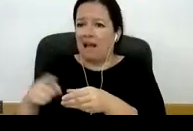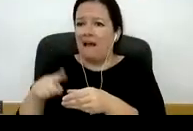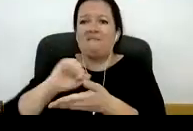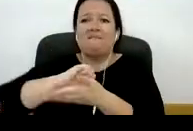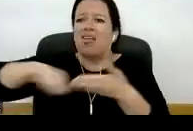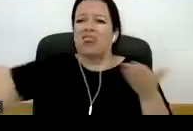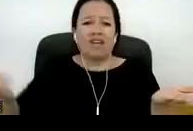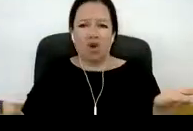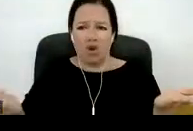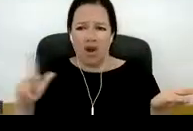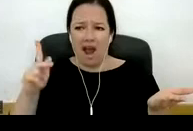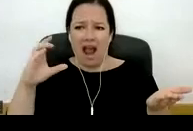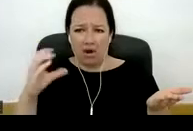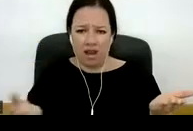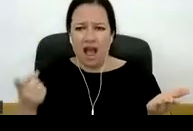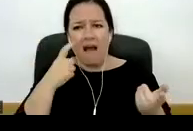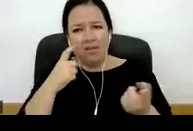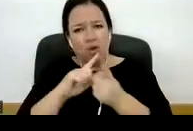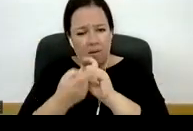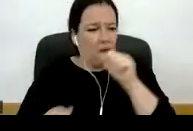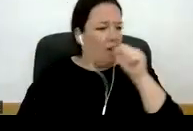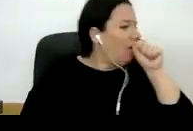cambiar hábitos o de introducir algún cambio.